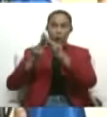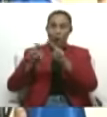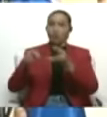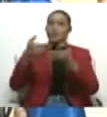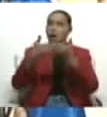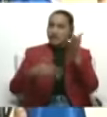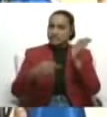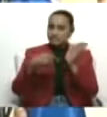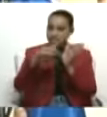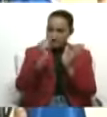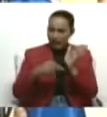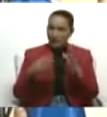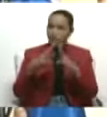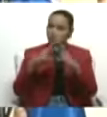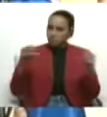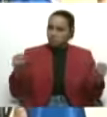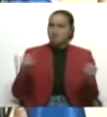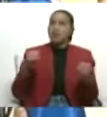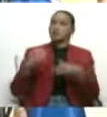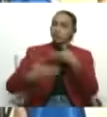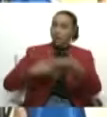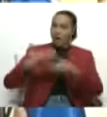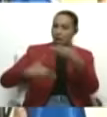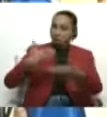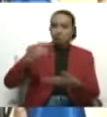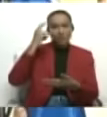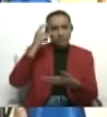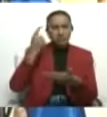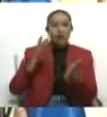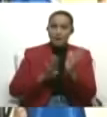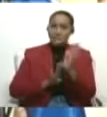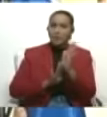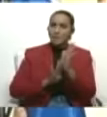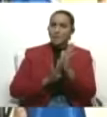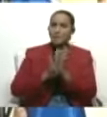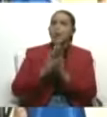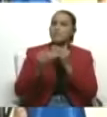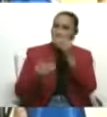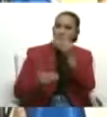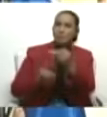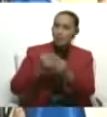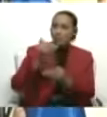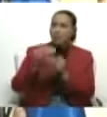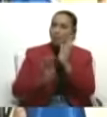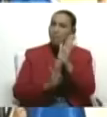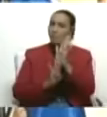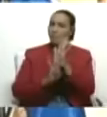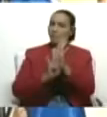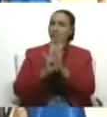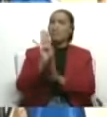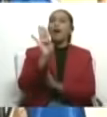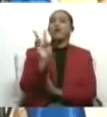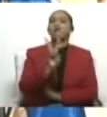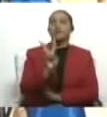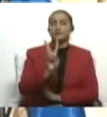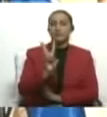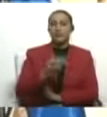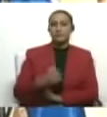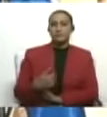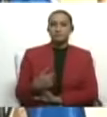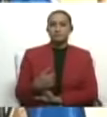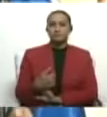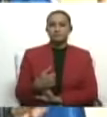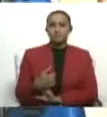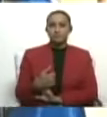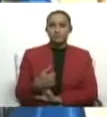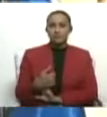vez más países muestran su interés y hemos acordado los pasos que se necesitan para hacer este